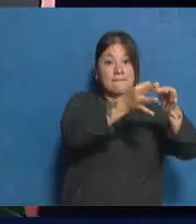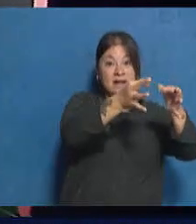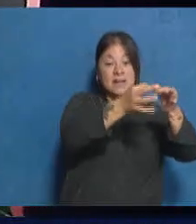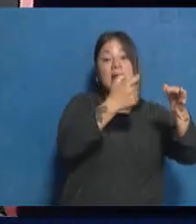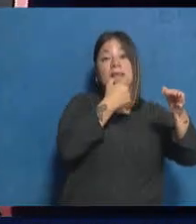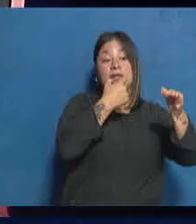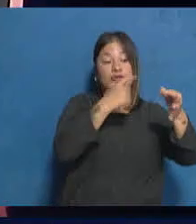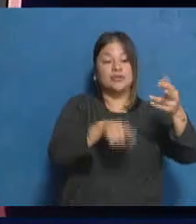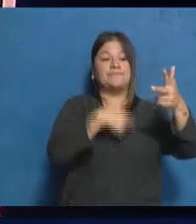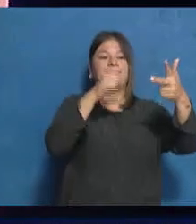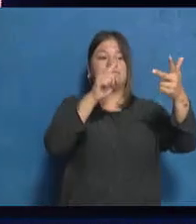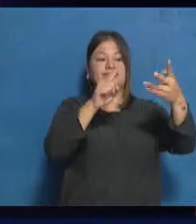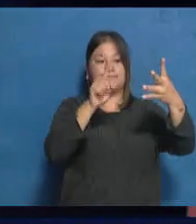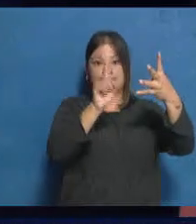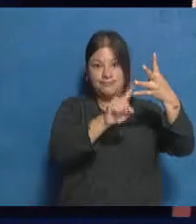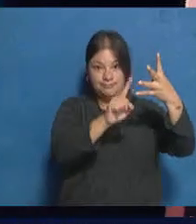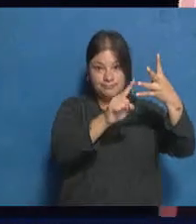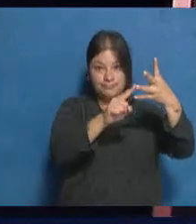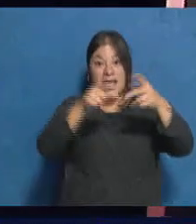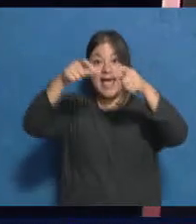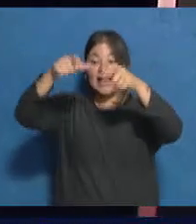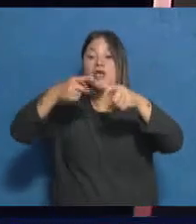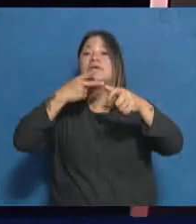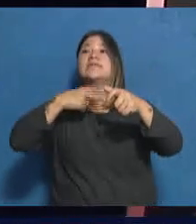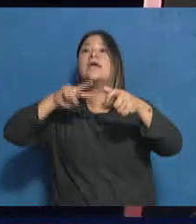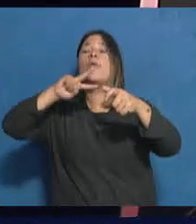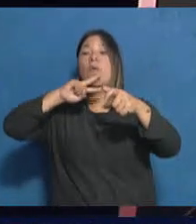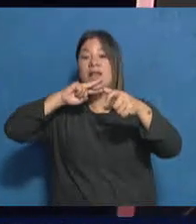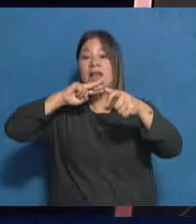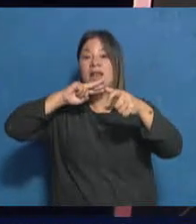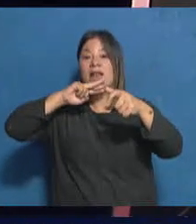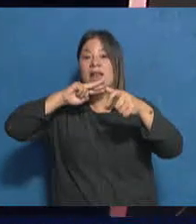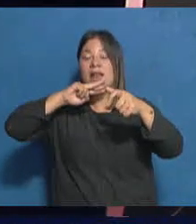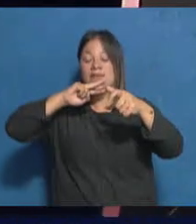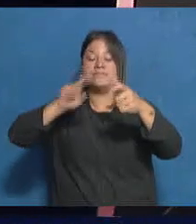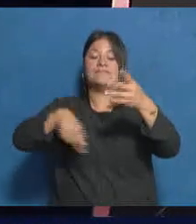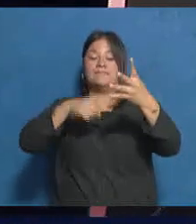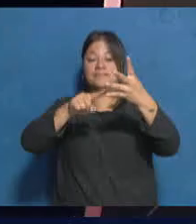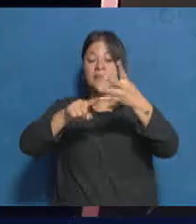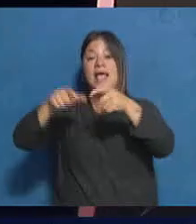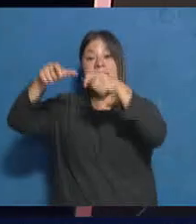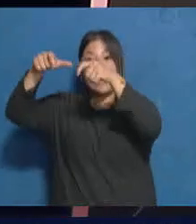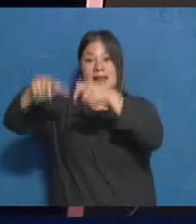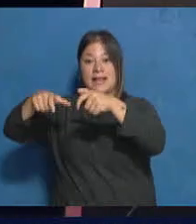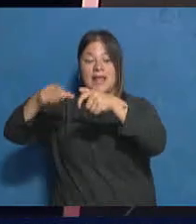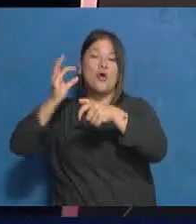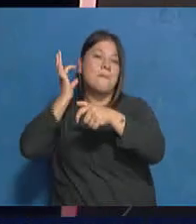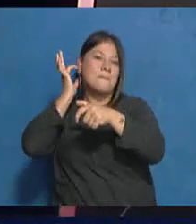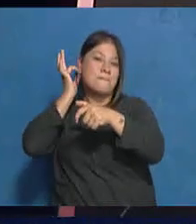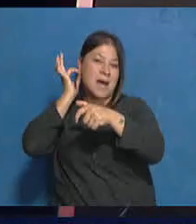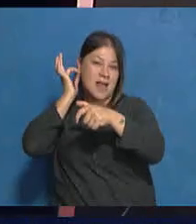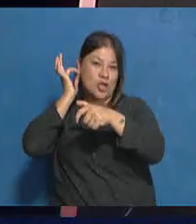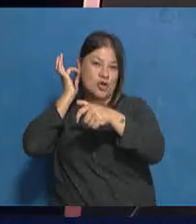de Mendoza, para la FIFA. El Estadio de San Juan, que es el Bicentenario. Y el Estadio Diego Armando Maradona, que